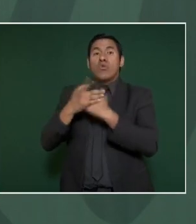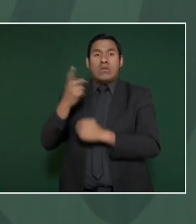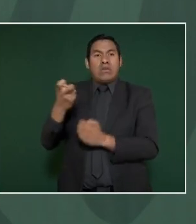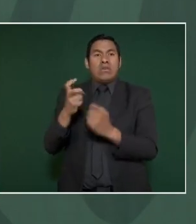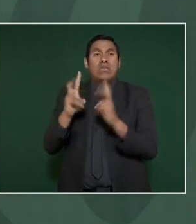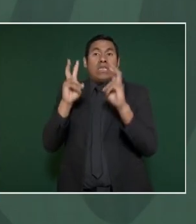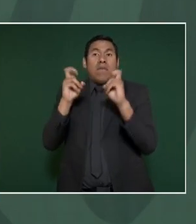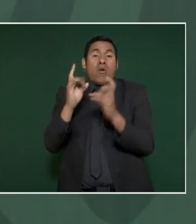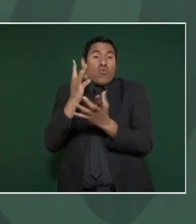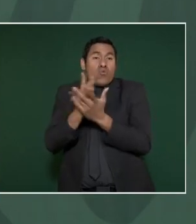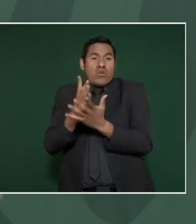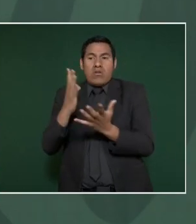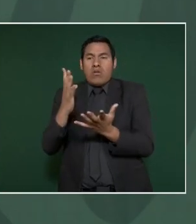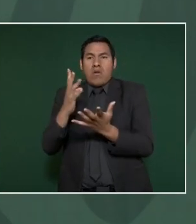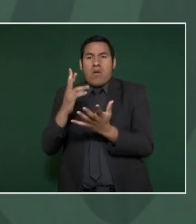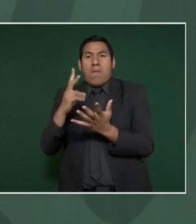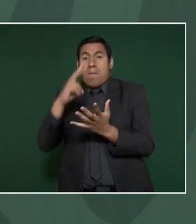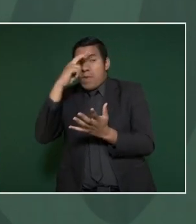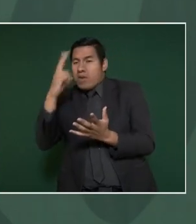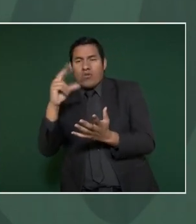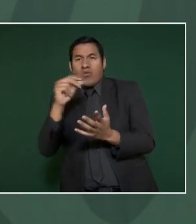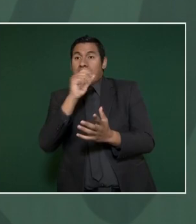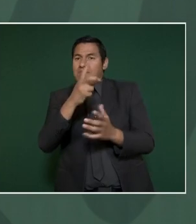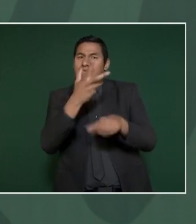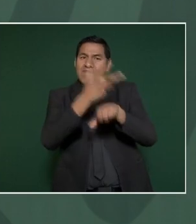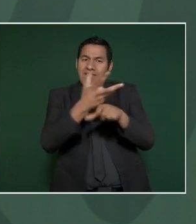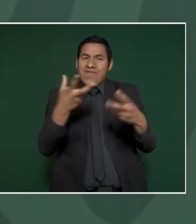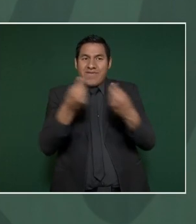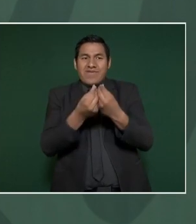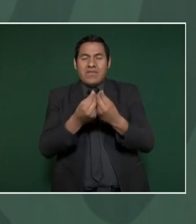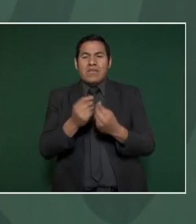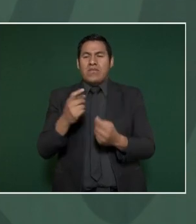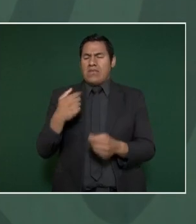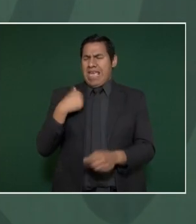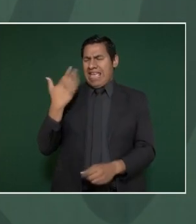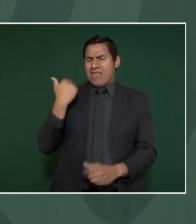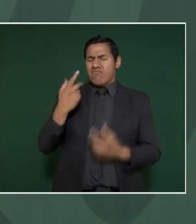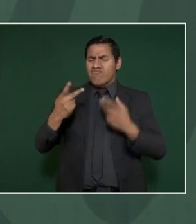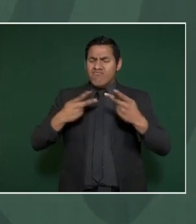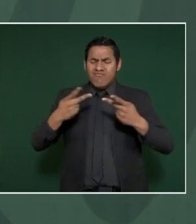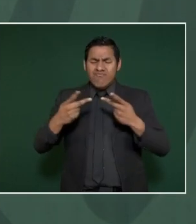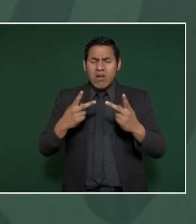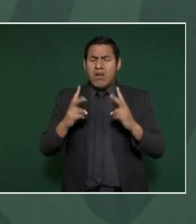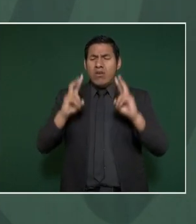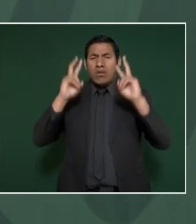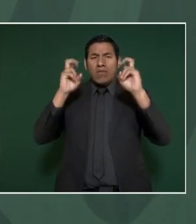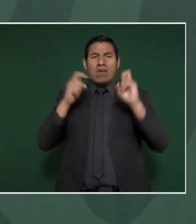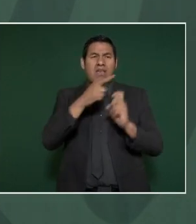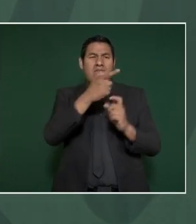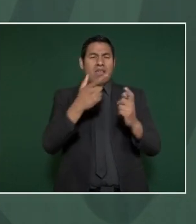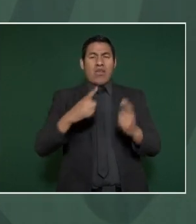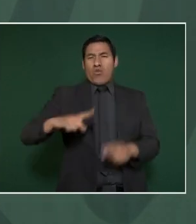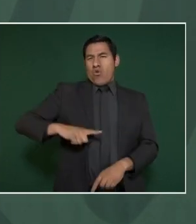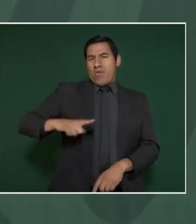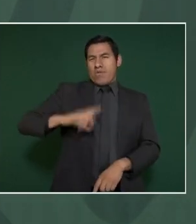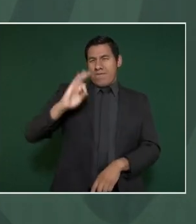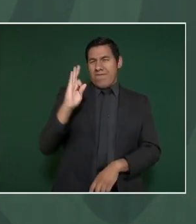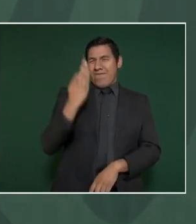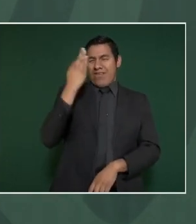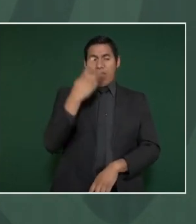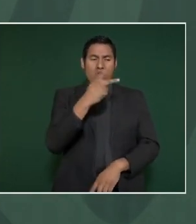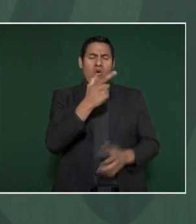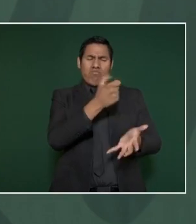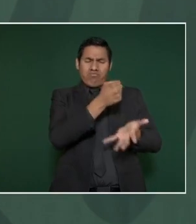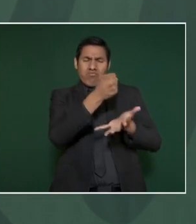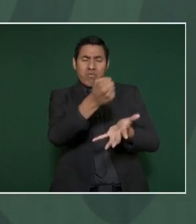eh había un esquema Financiero en el cual se hacía una participación por parte de fonadin del Gobierno Federal otra por